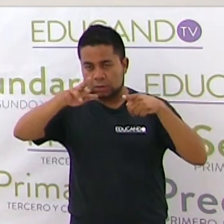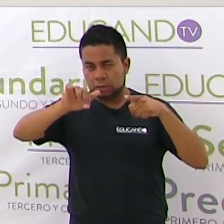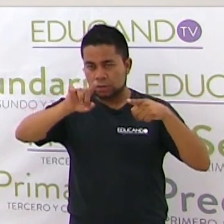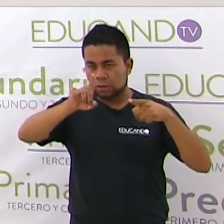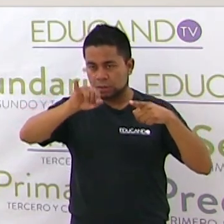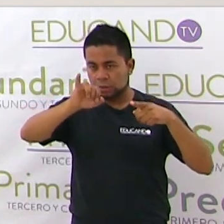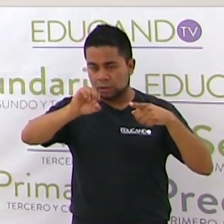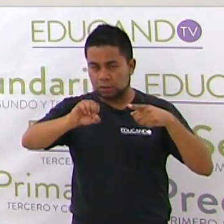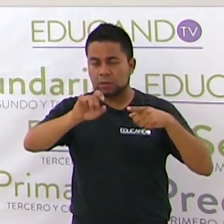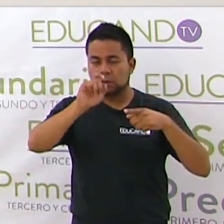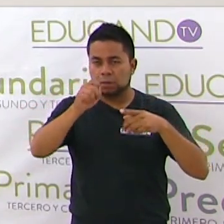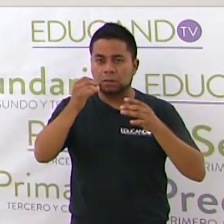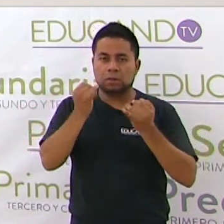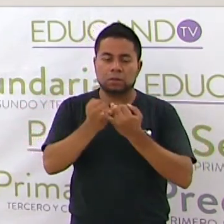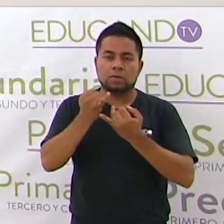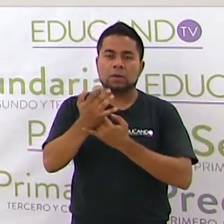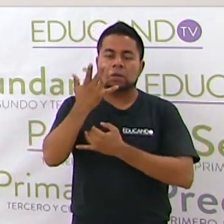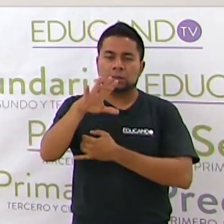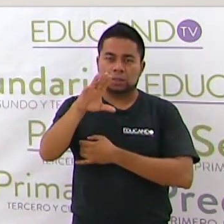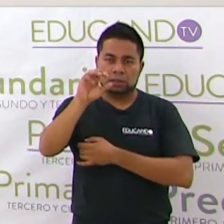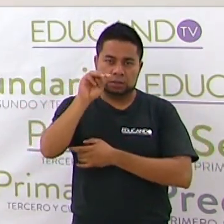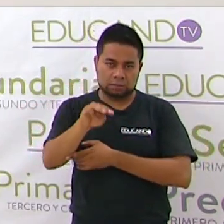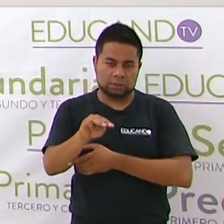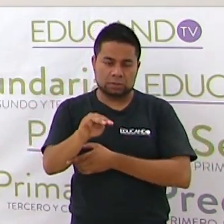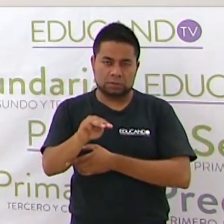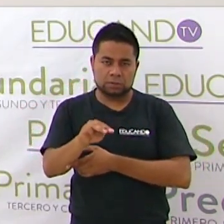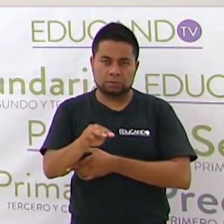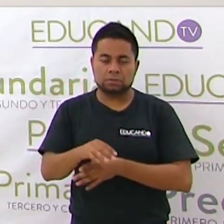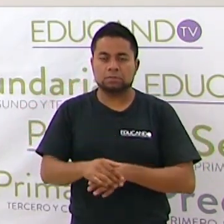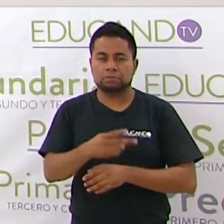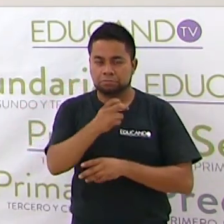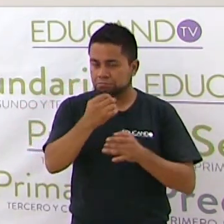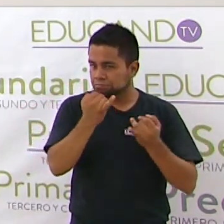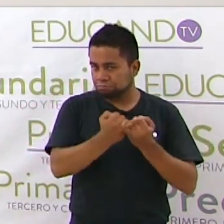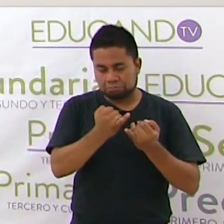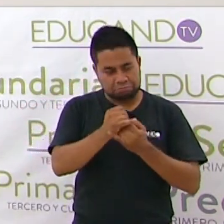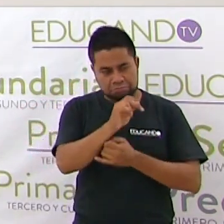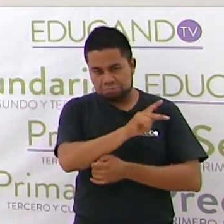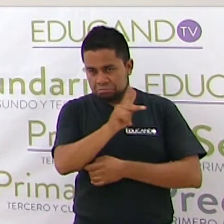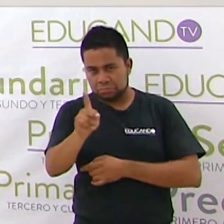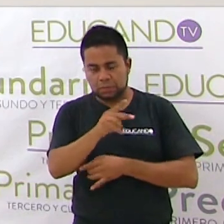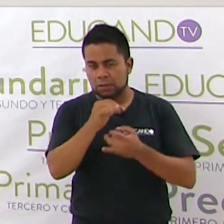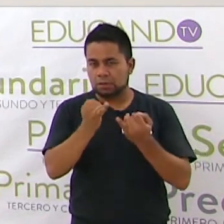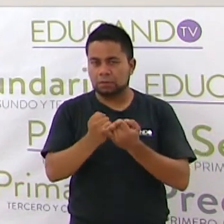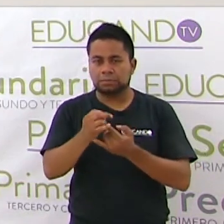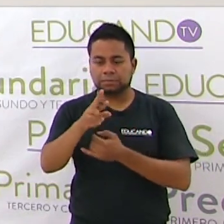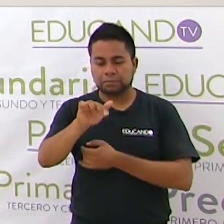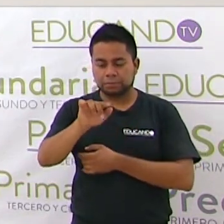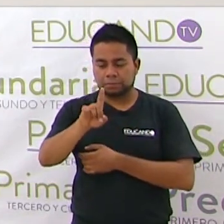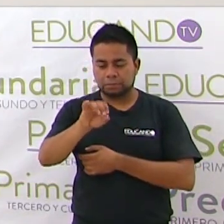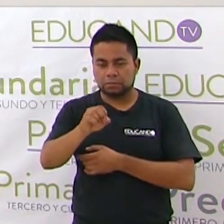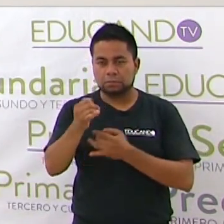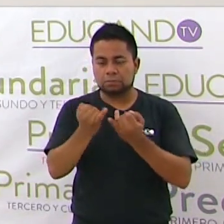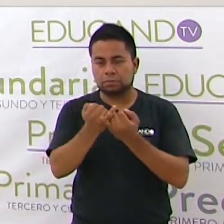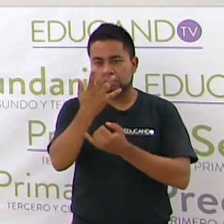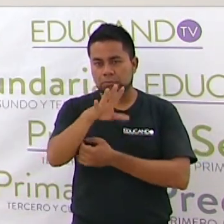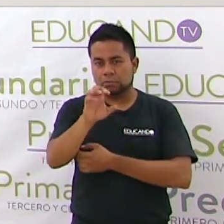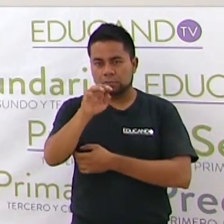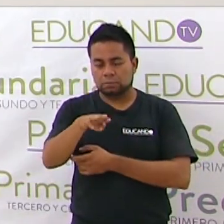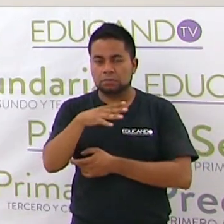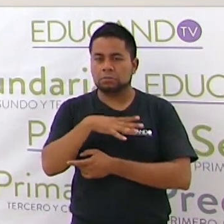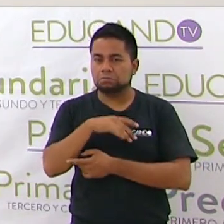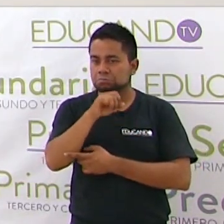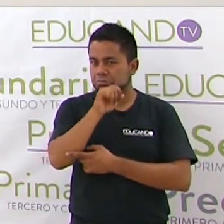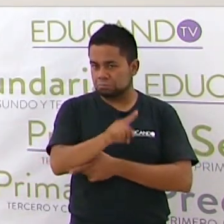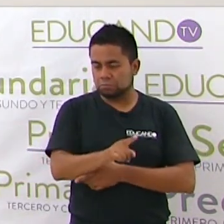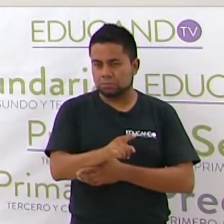va a tener la misma altura que la esfera, entonces va a tener también como radio 10 centímetros. ¿Sale? Estamos trabajando con el mismo